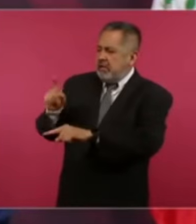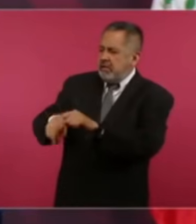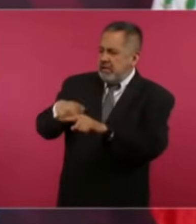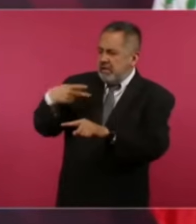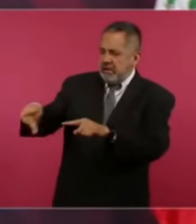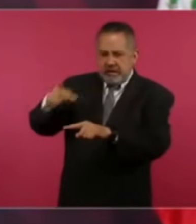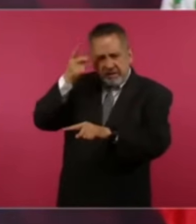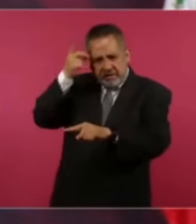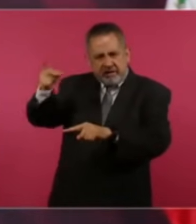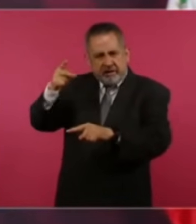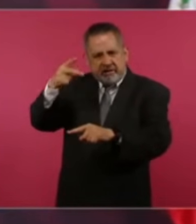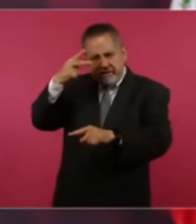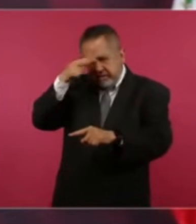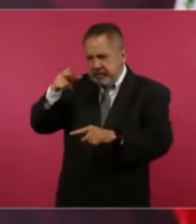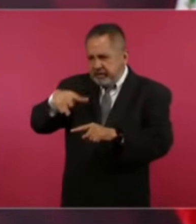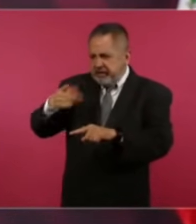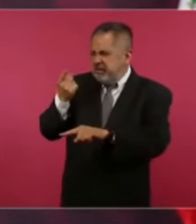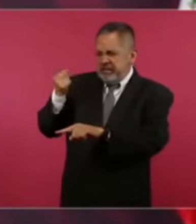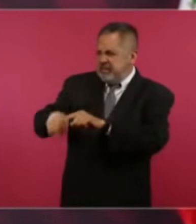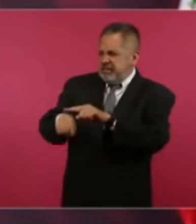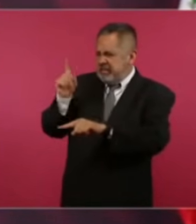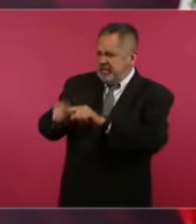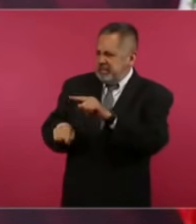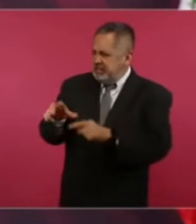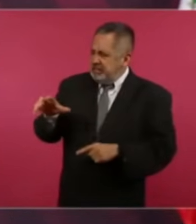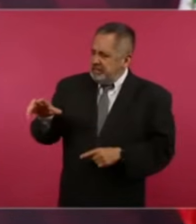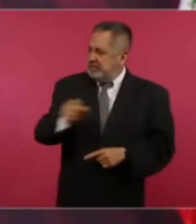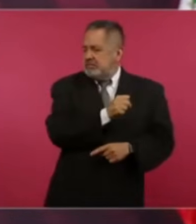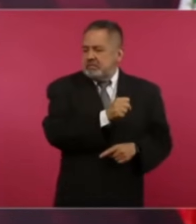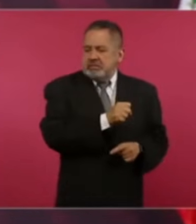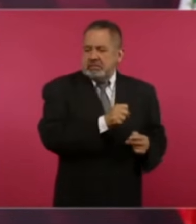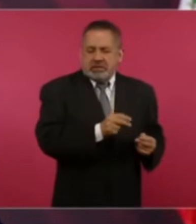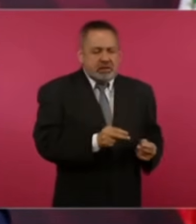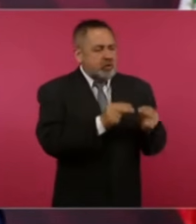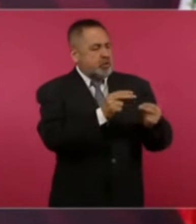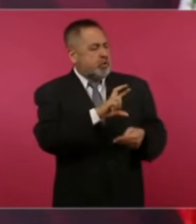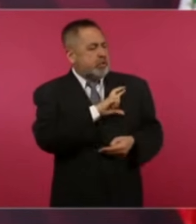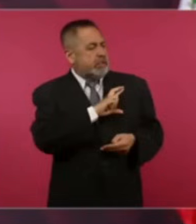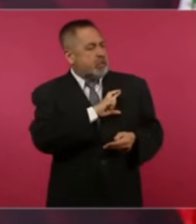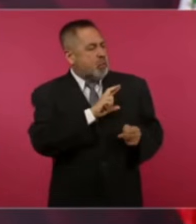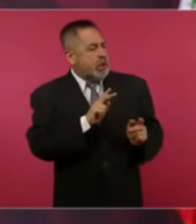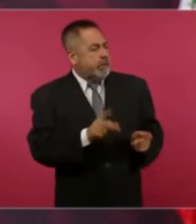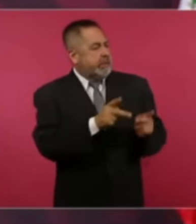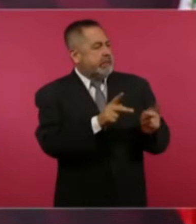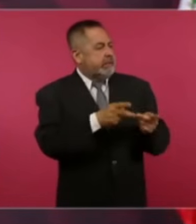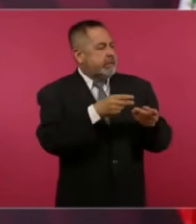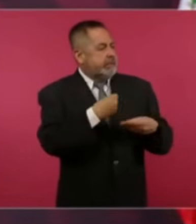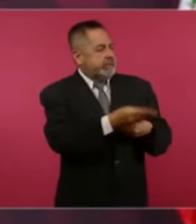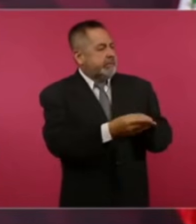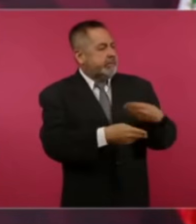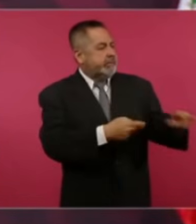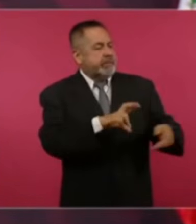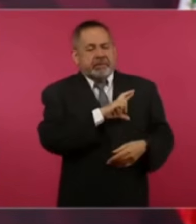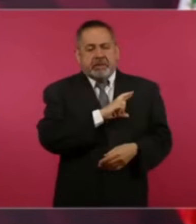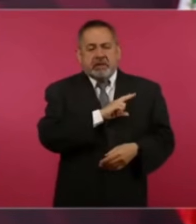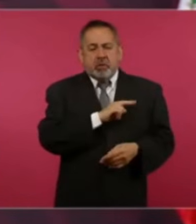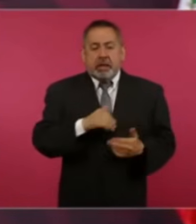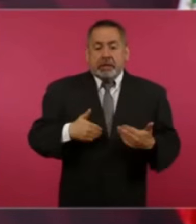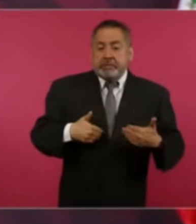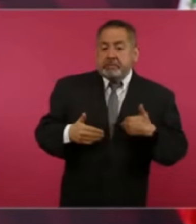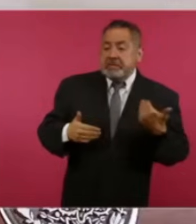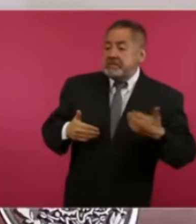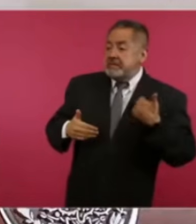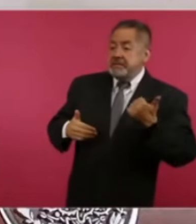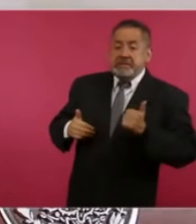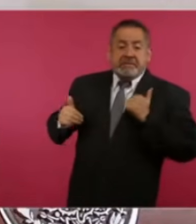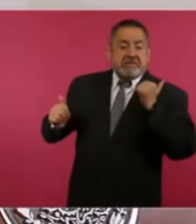bienes del pueblo y de la nación en beneficio de particulares,